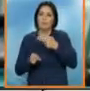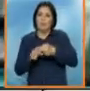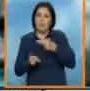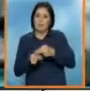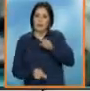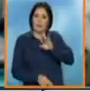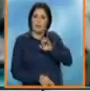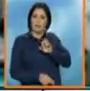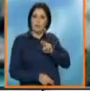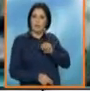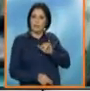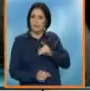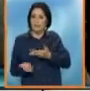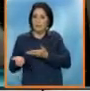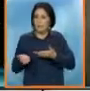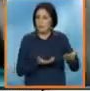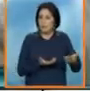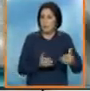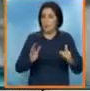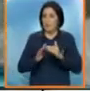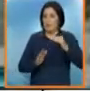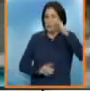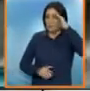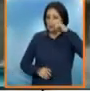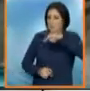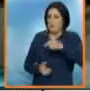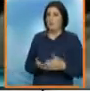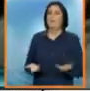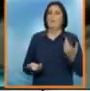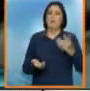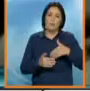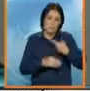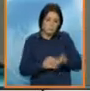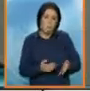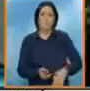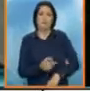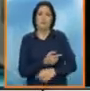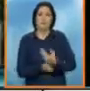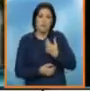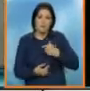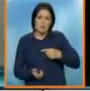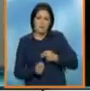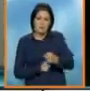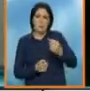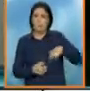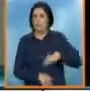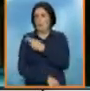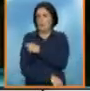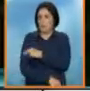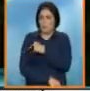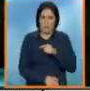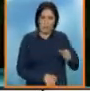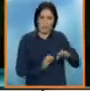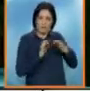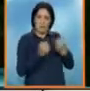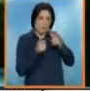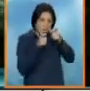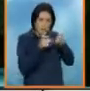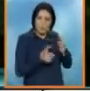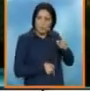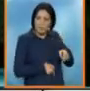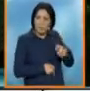Cáceres Berríos, fue trasladado a la Divincri luego de permanecer herido en el hospital. La familia de Hunter Perales